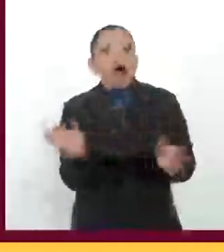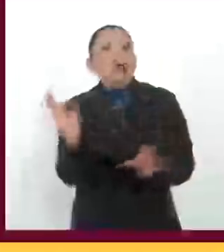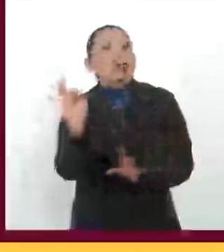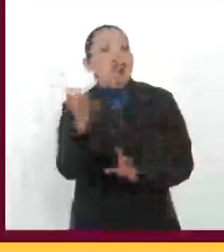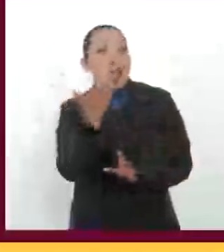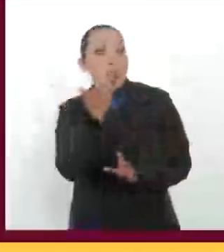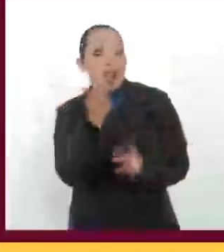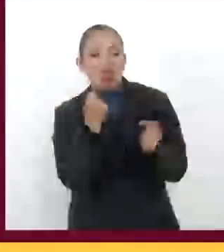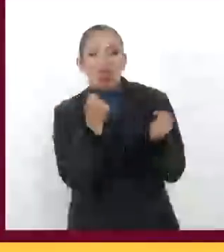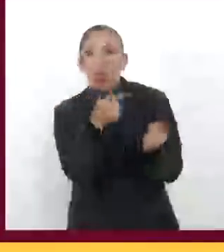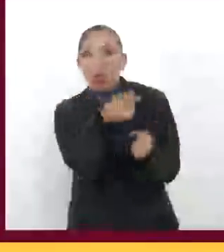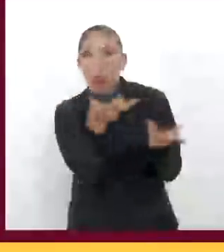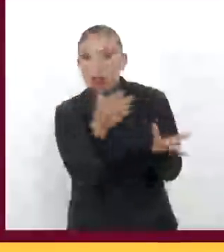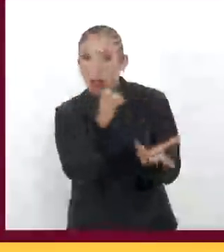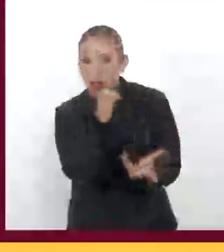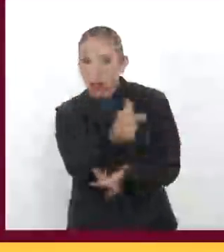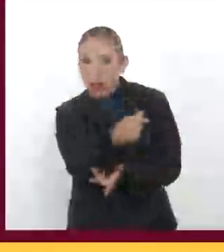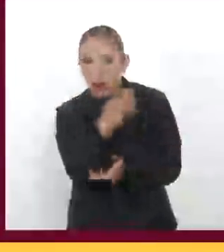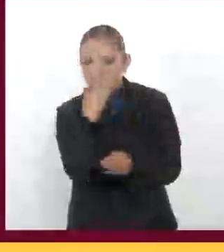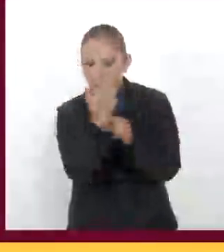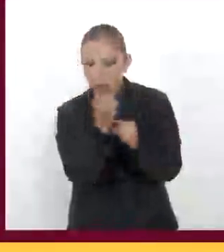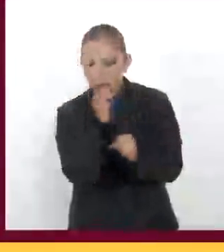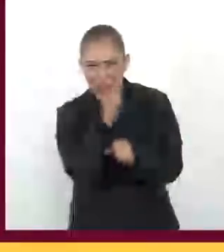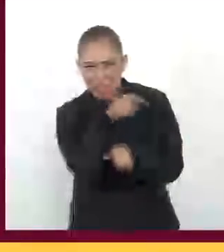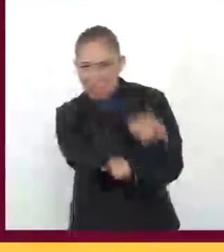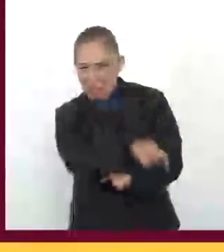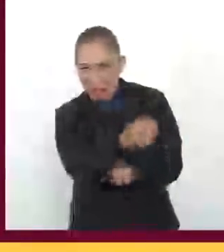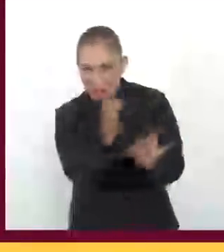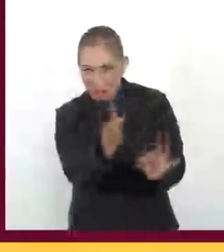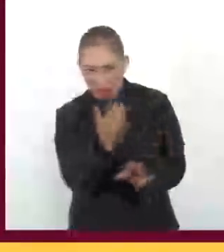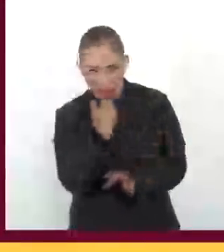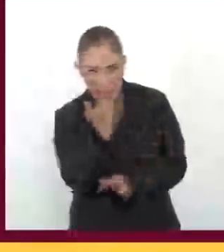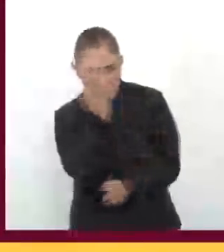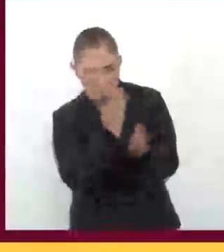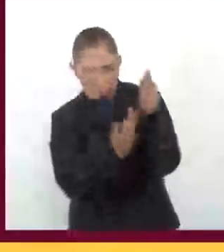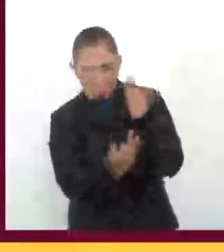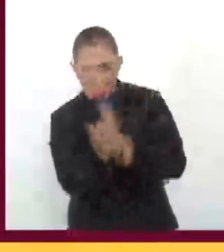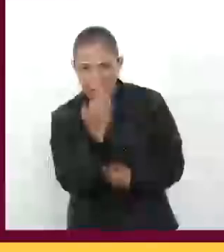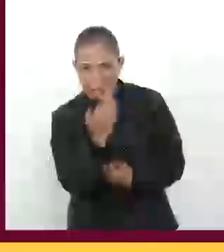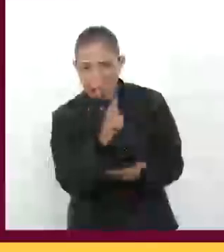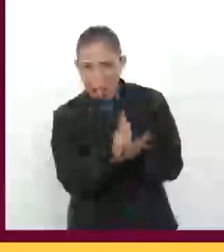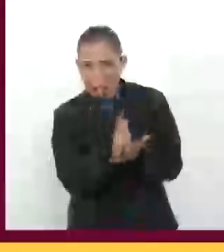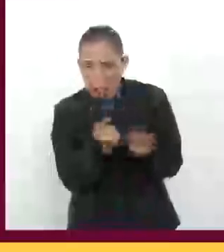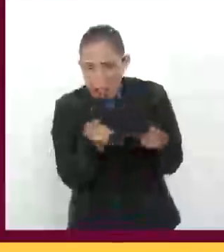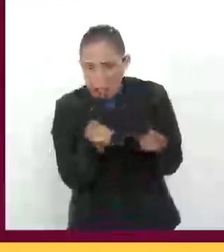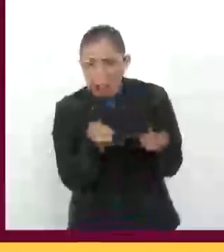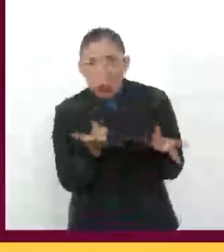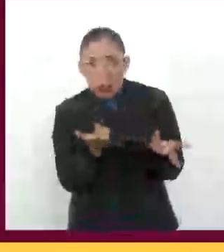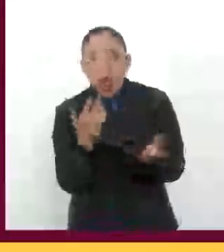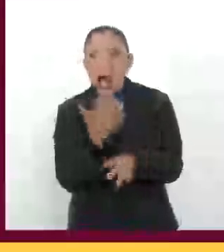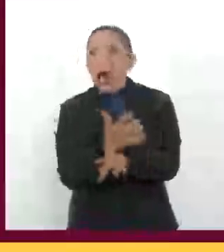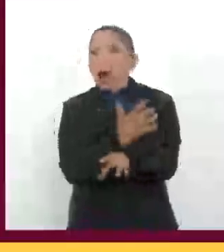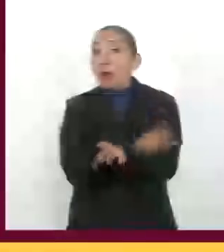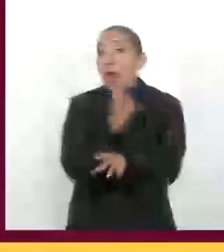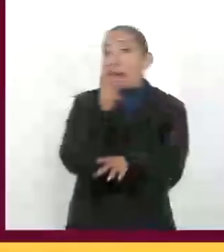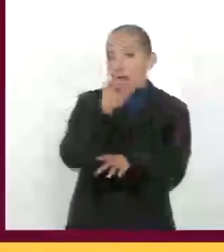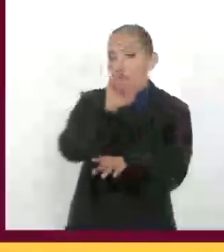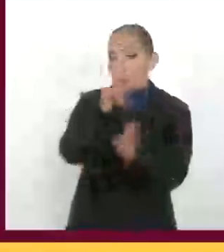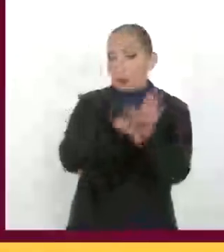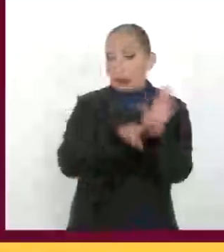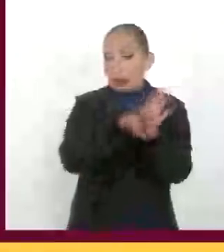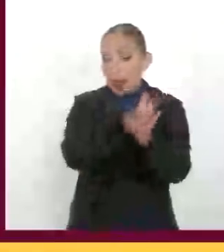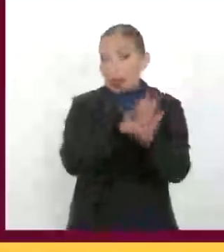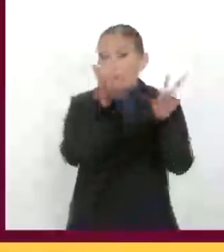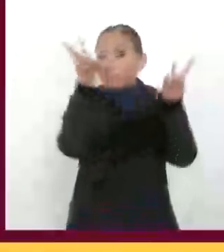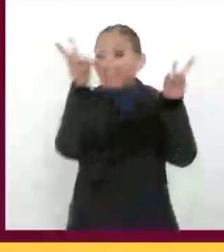qué pasa cuando no cumplen con sus atribuciones o responsabilidades de manera adecuada y apegada a la ley, acompáñenos a